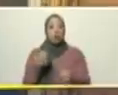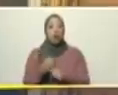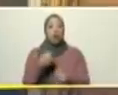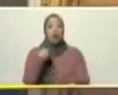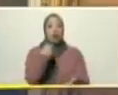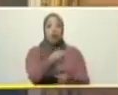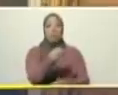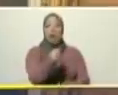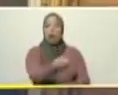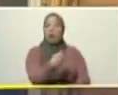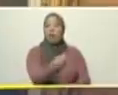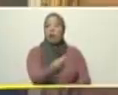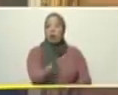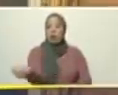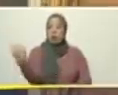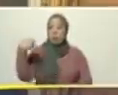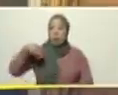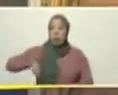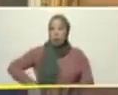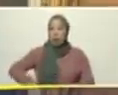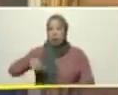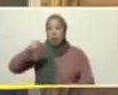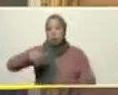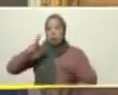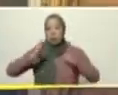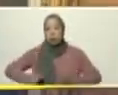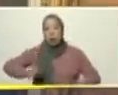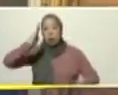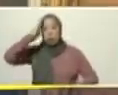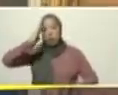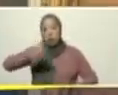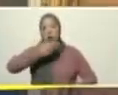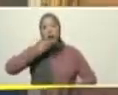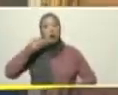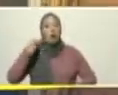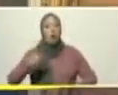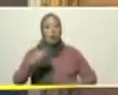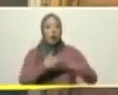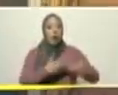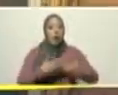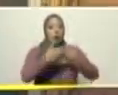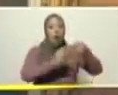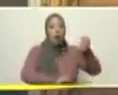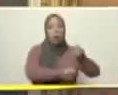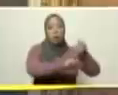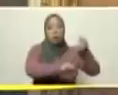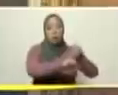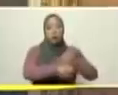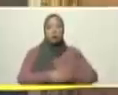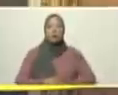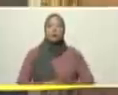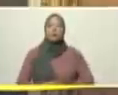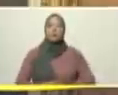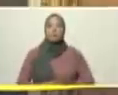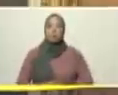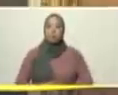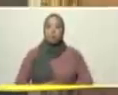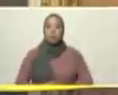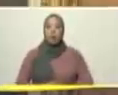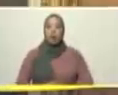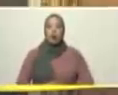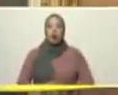compraban, los ensalzaban y los metían en el sistema de